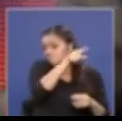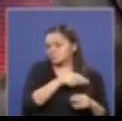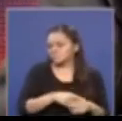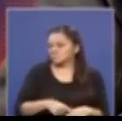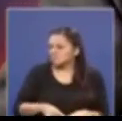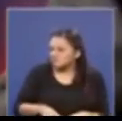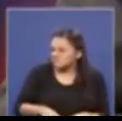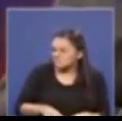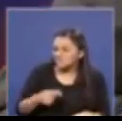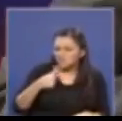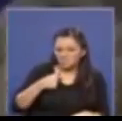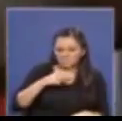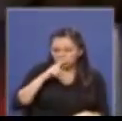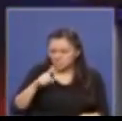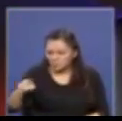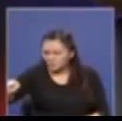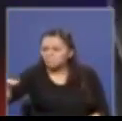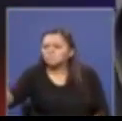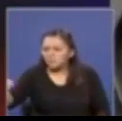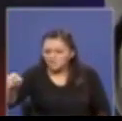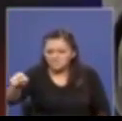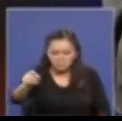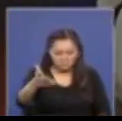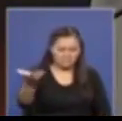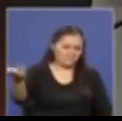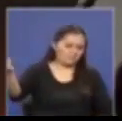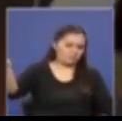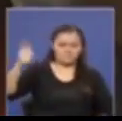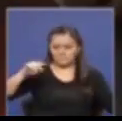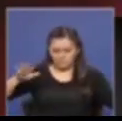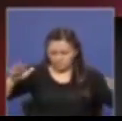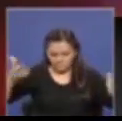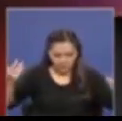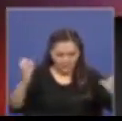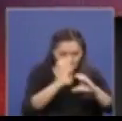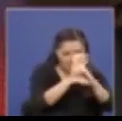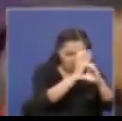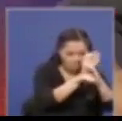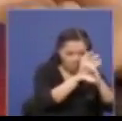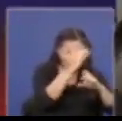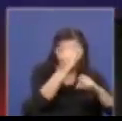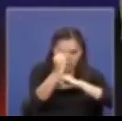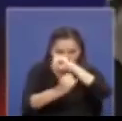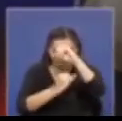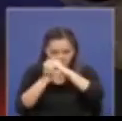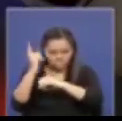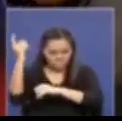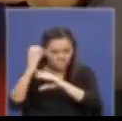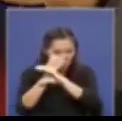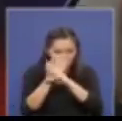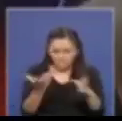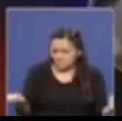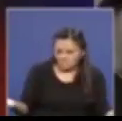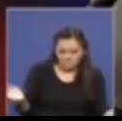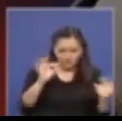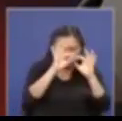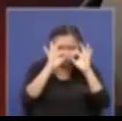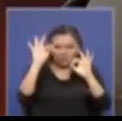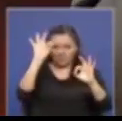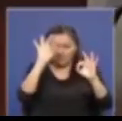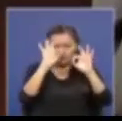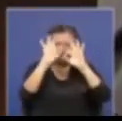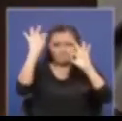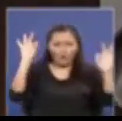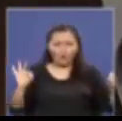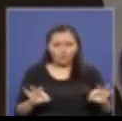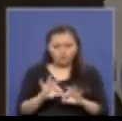lados, decreto, por aquí, por acá. Algunas veces calculaba el subsidio en función del precio internacional, otra vez en precio de una fórmula, otra vez